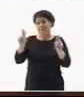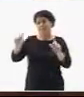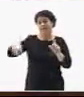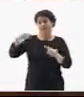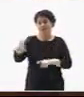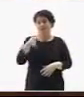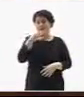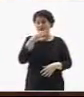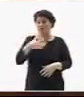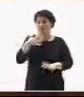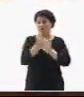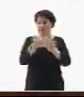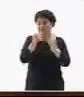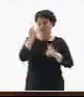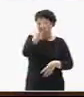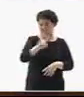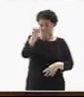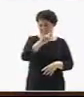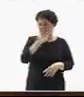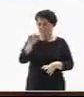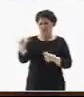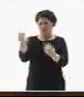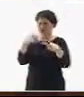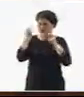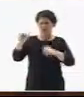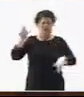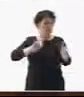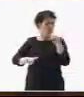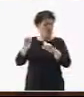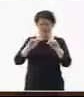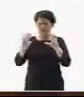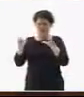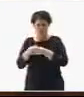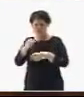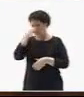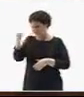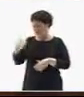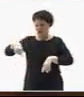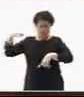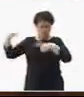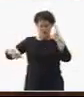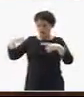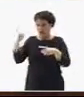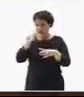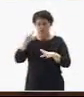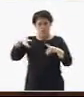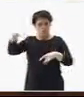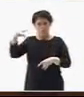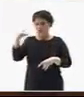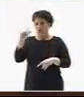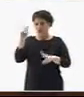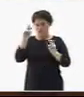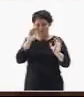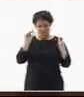de sus idas y venidas con el Partido Socialista Canario. De momento solo ha hablado 20 segundos sobre la